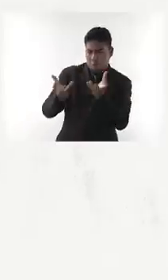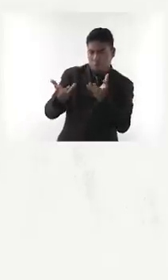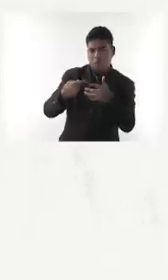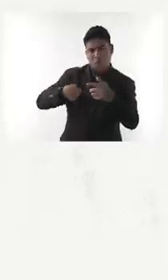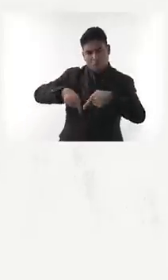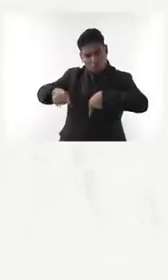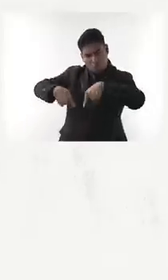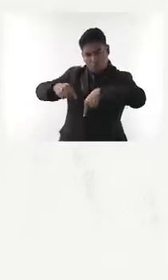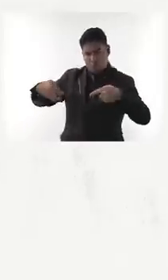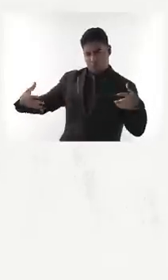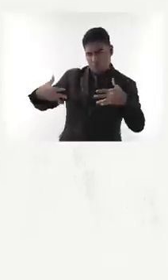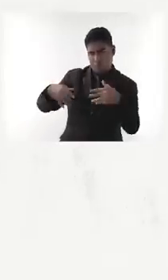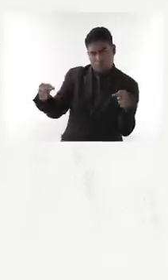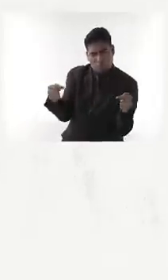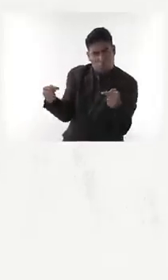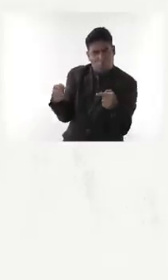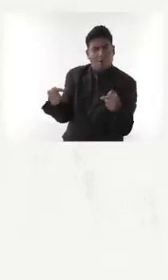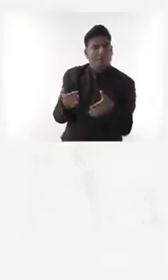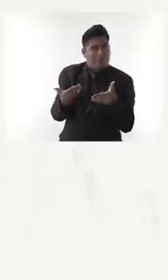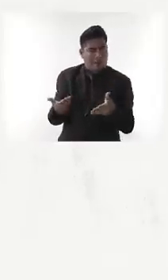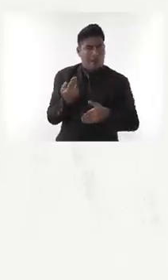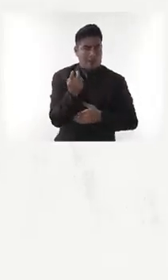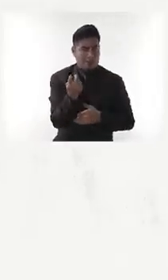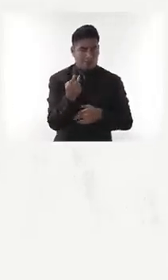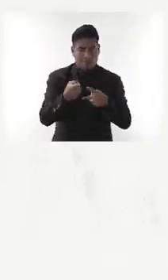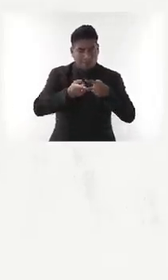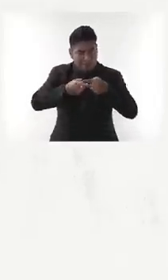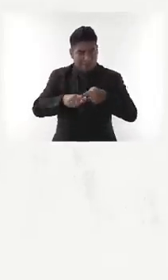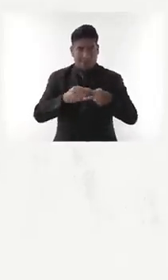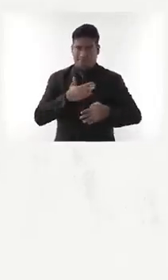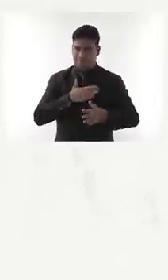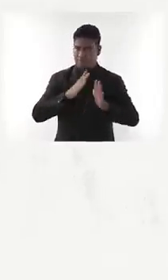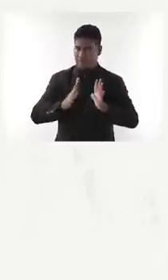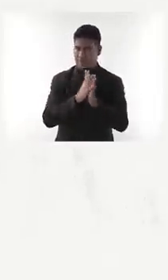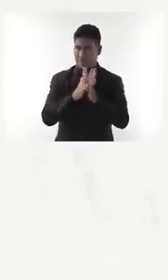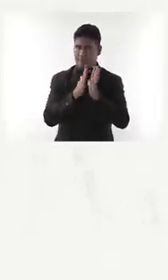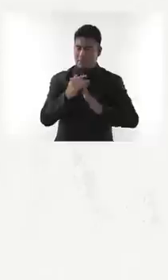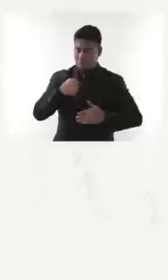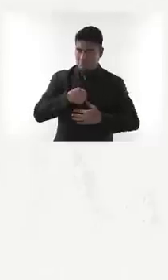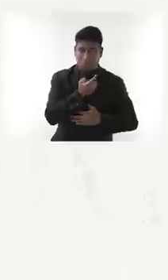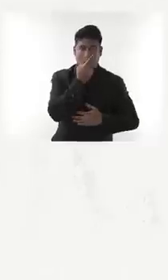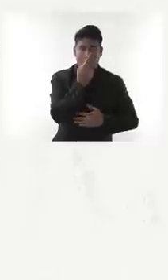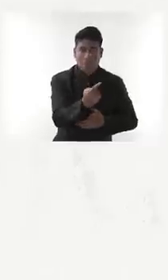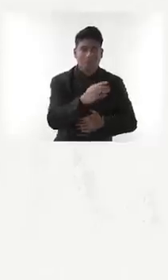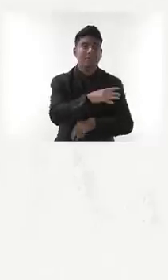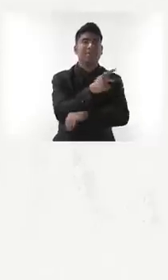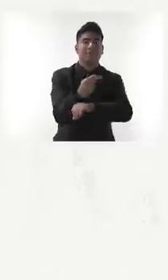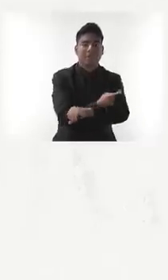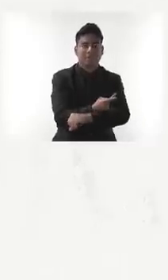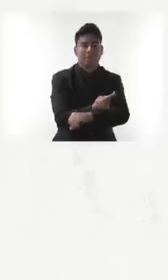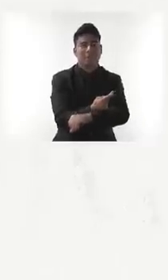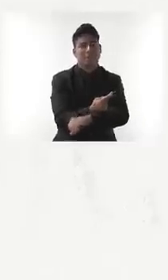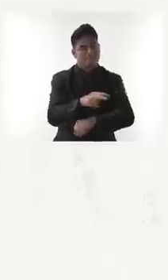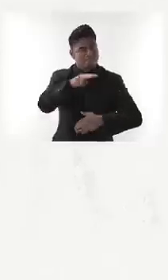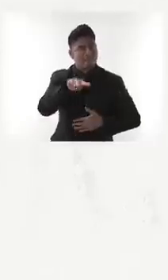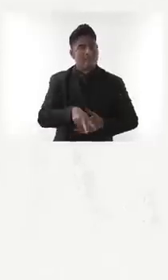año. Como lo comenté al principio de mi participación, lo que pasó es muy